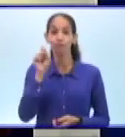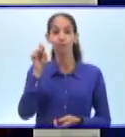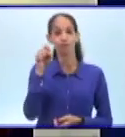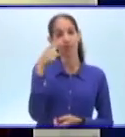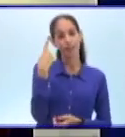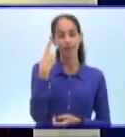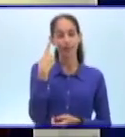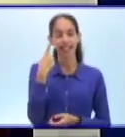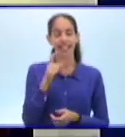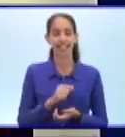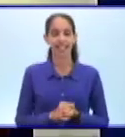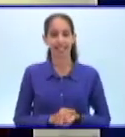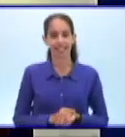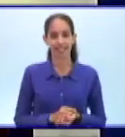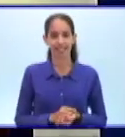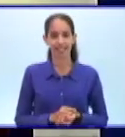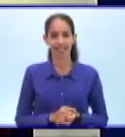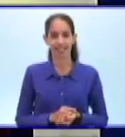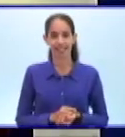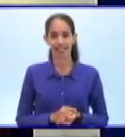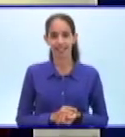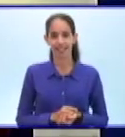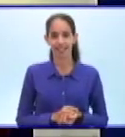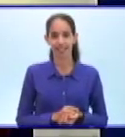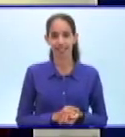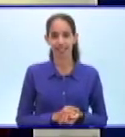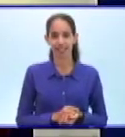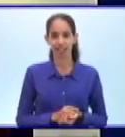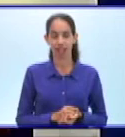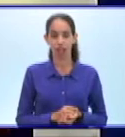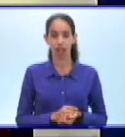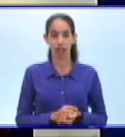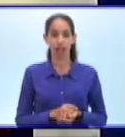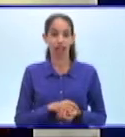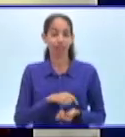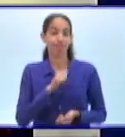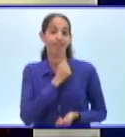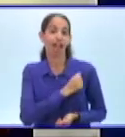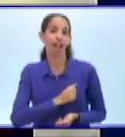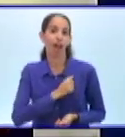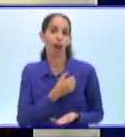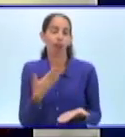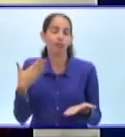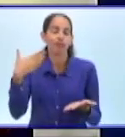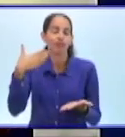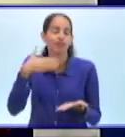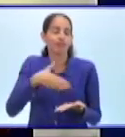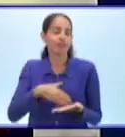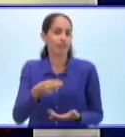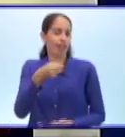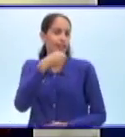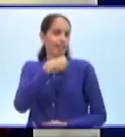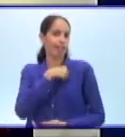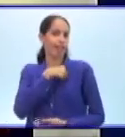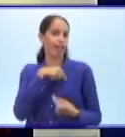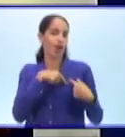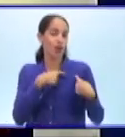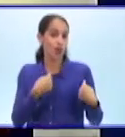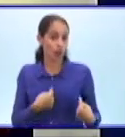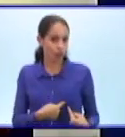vez, tocó el rey a mi corazón porque siento que de él me